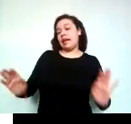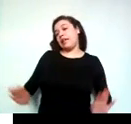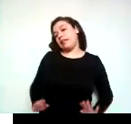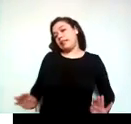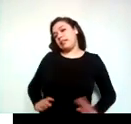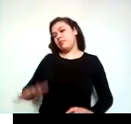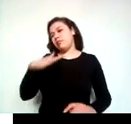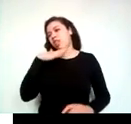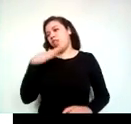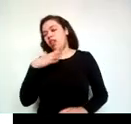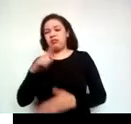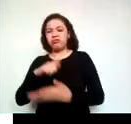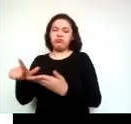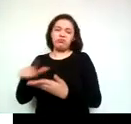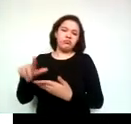por ejemplo,